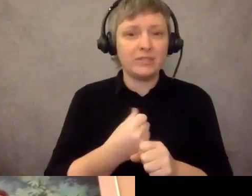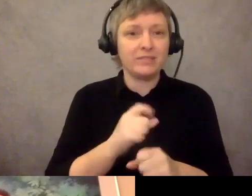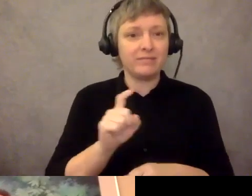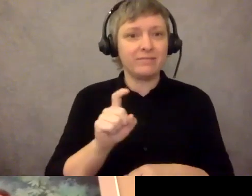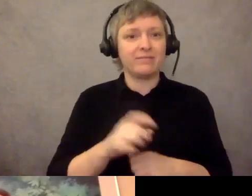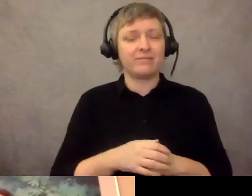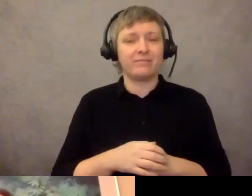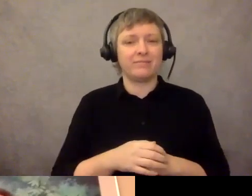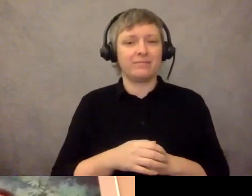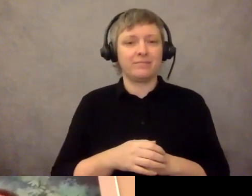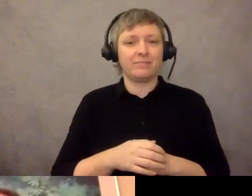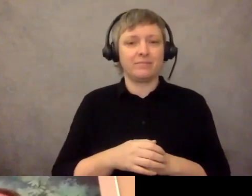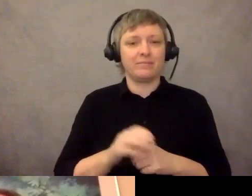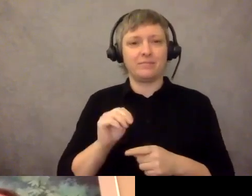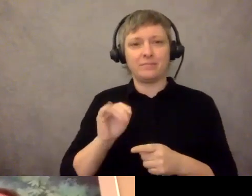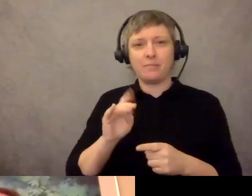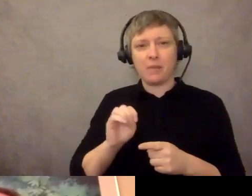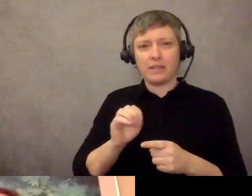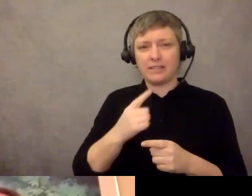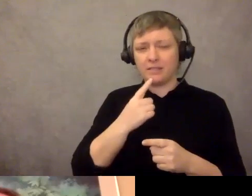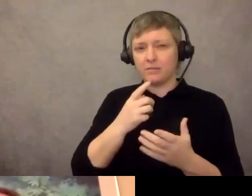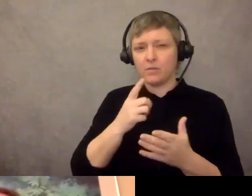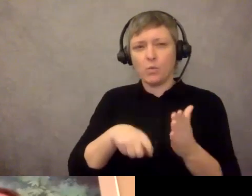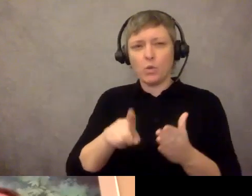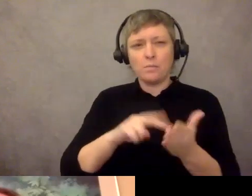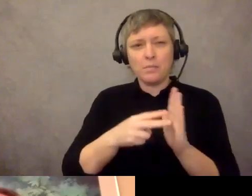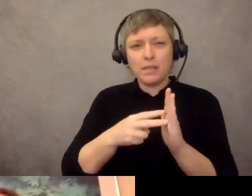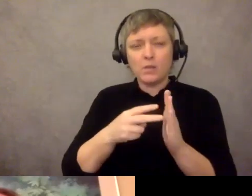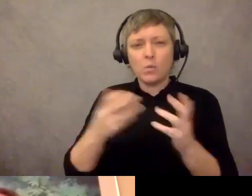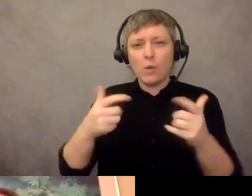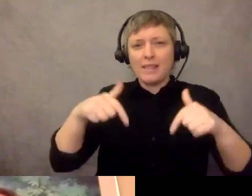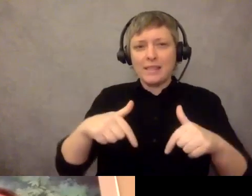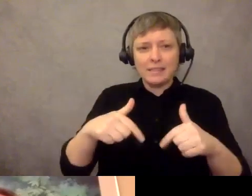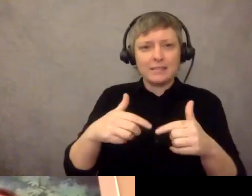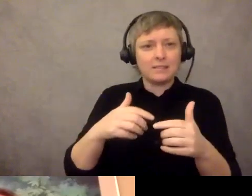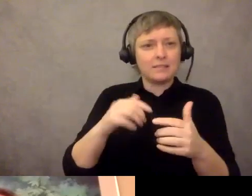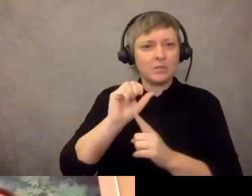¿Puede ser más definitiva sobre esto? Es la medida 2,